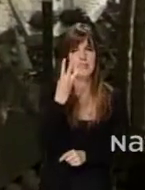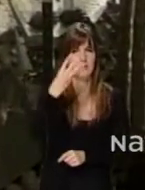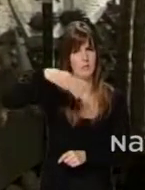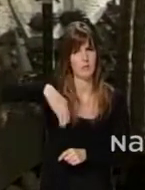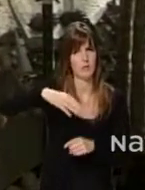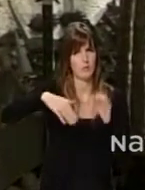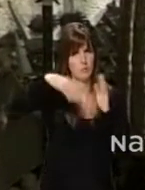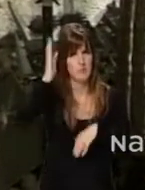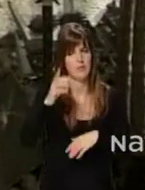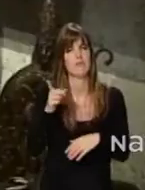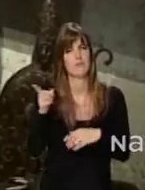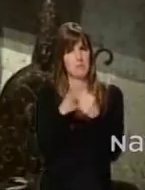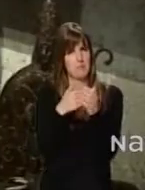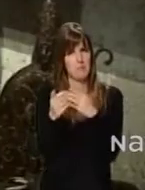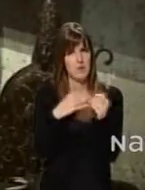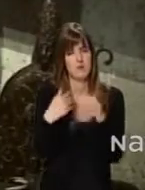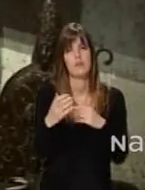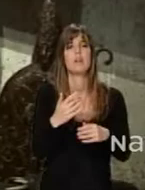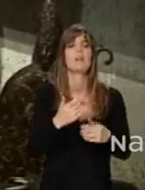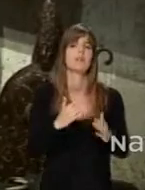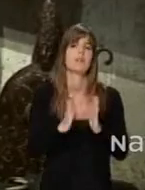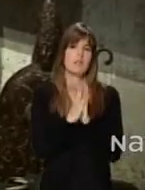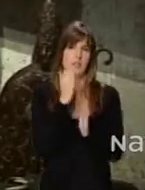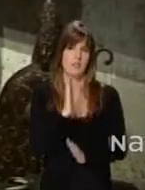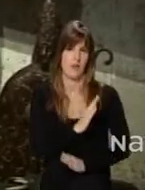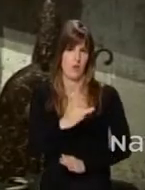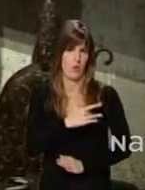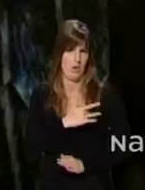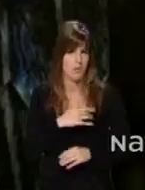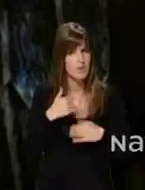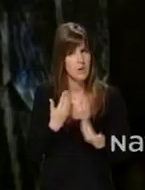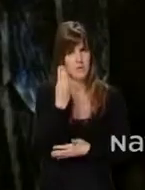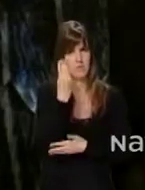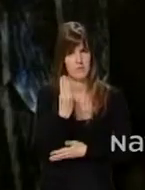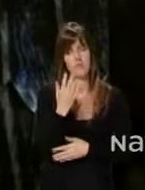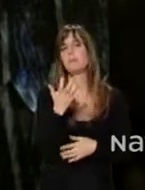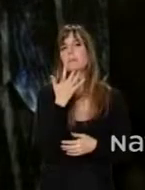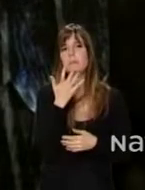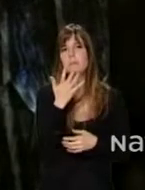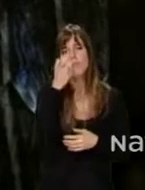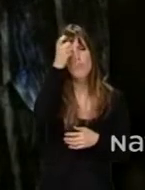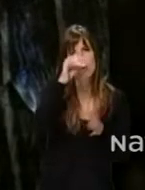y el Sagrado Corazón también. Y entonces, pues aquí el más cercano, como dices, Mendioros. Pero hay también